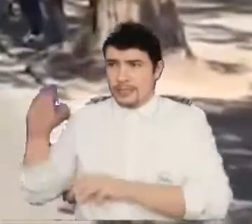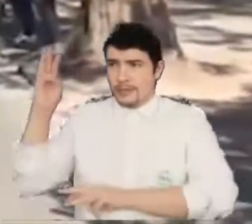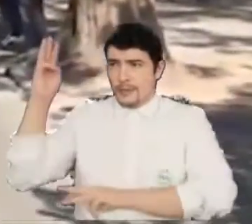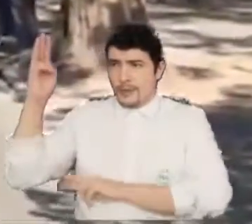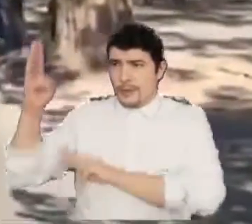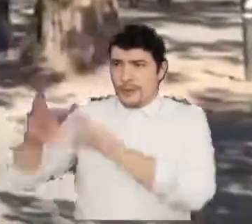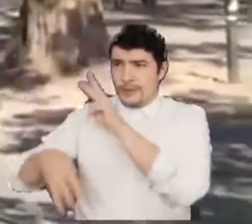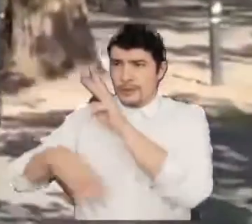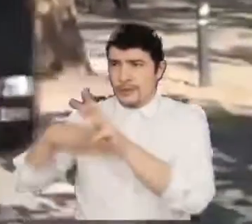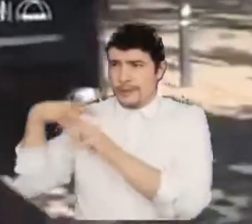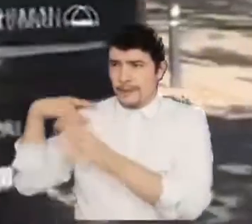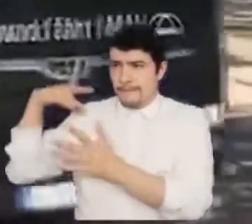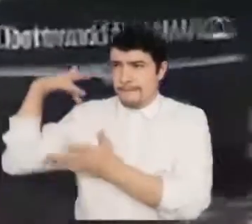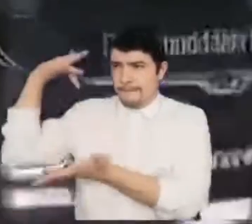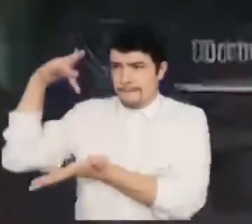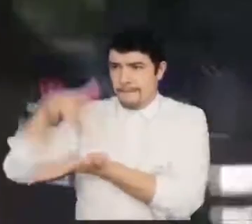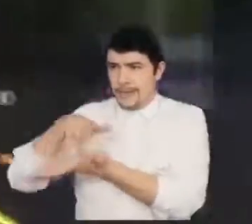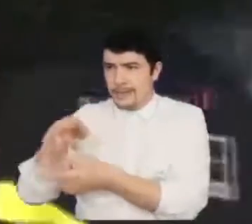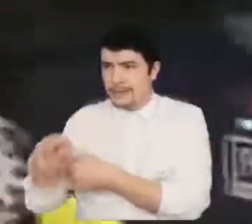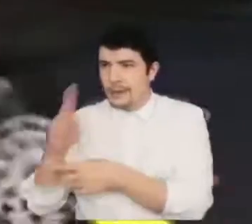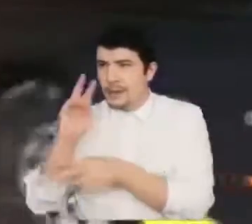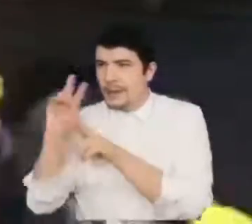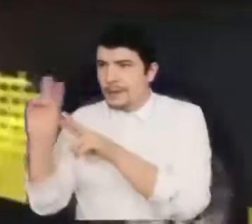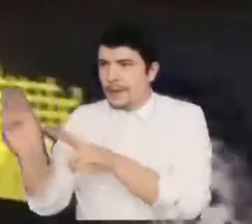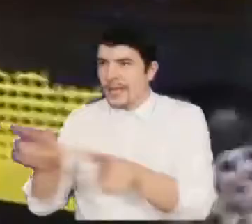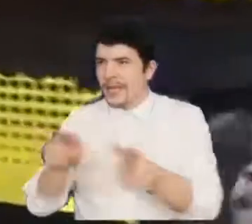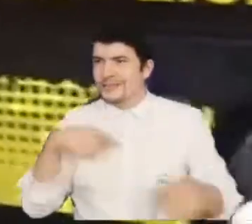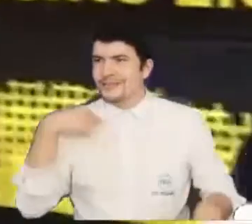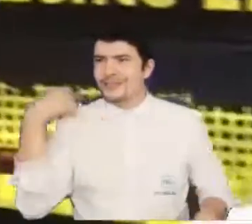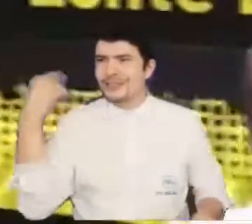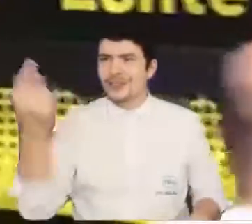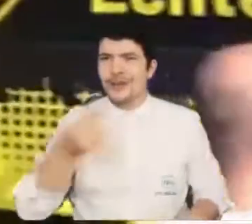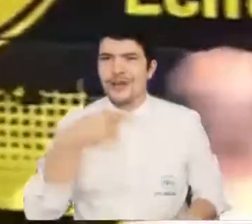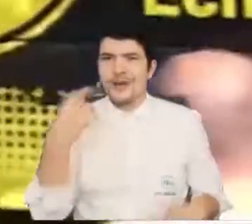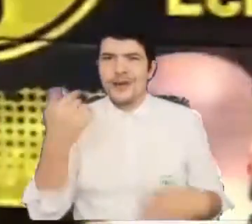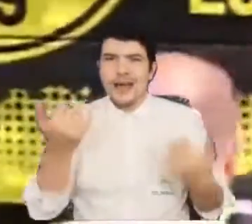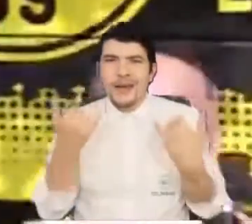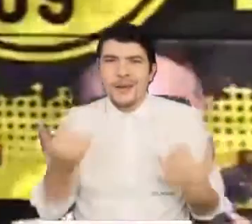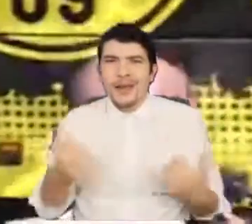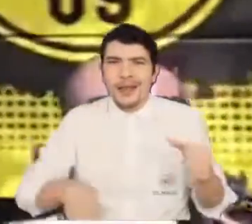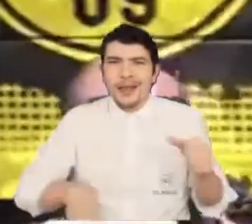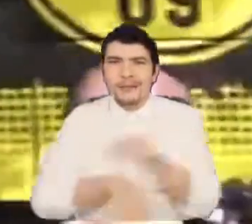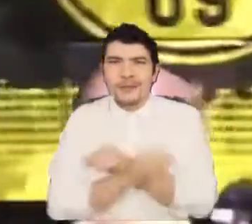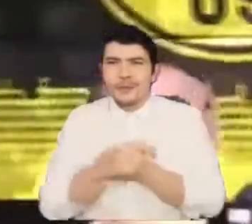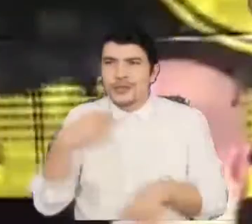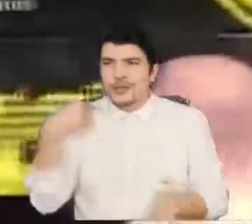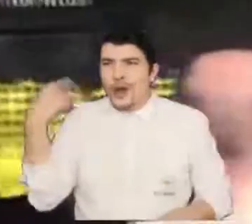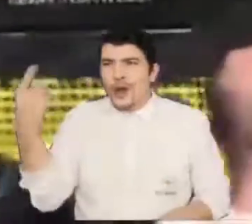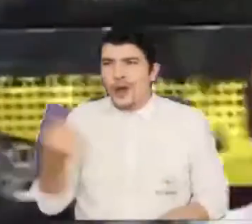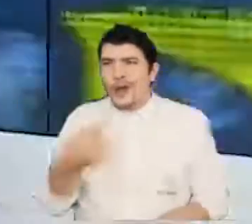en total soledad. Así se vive ahora el fútbol, en época de pandemia, sin aficionados y por